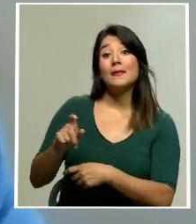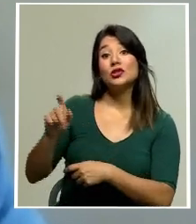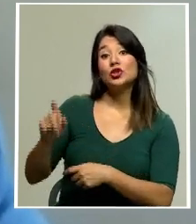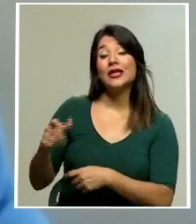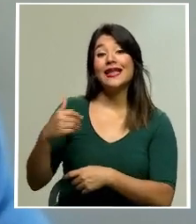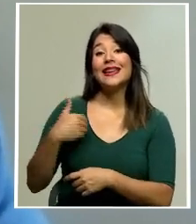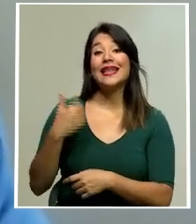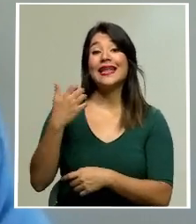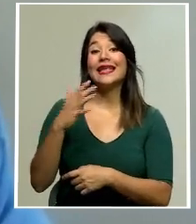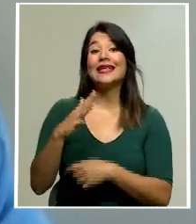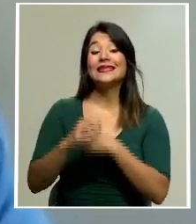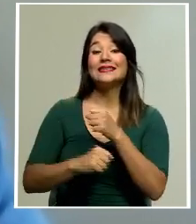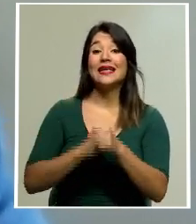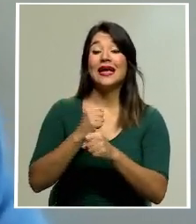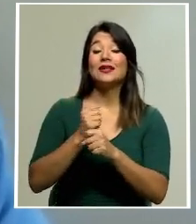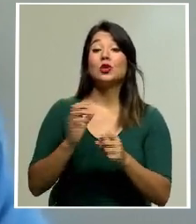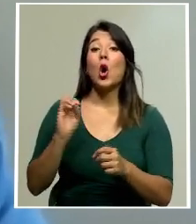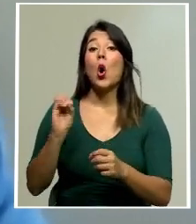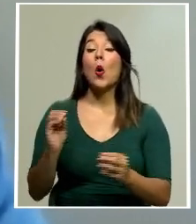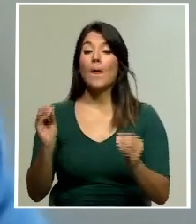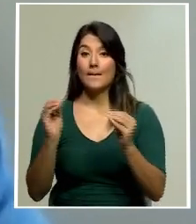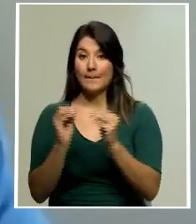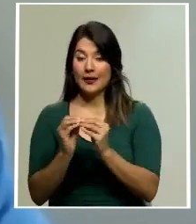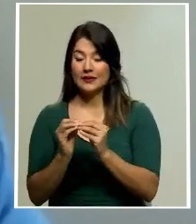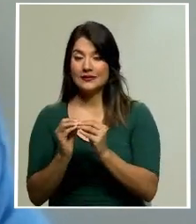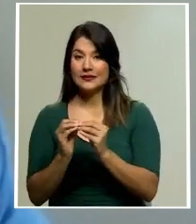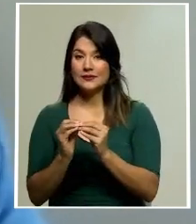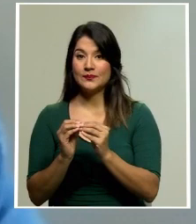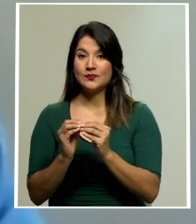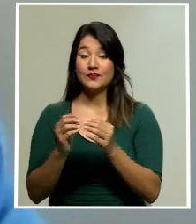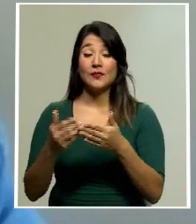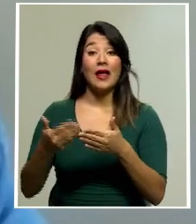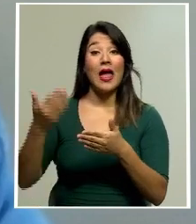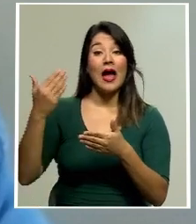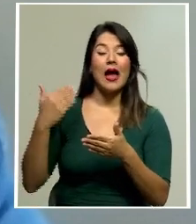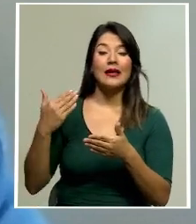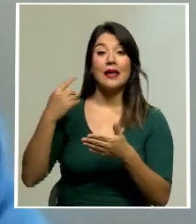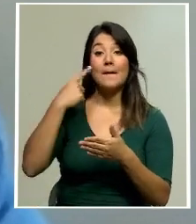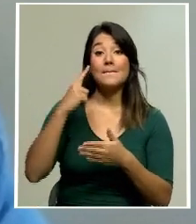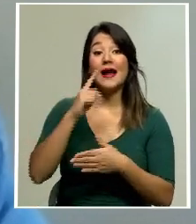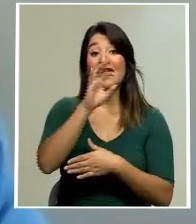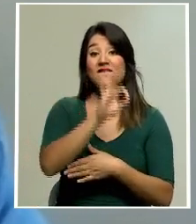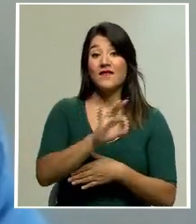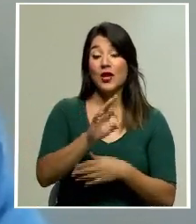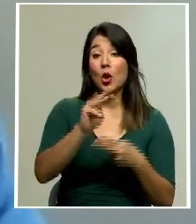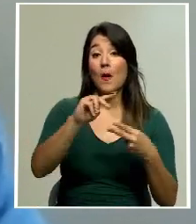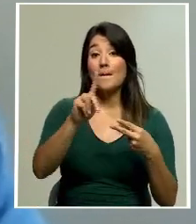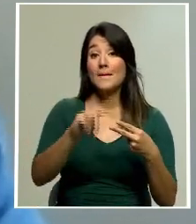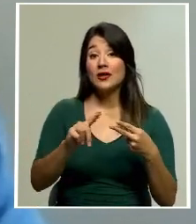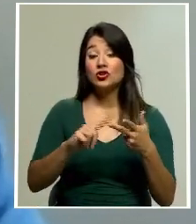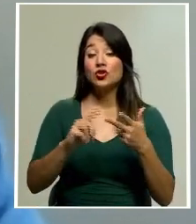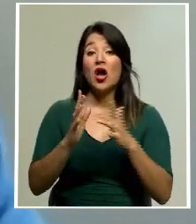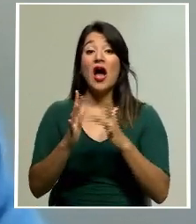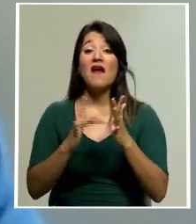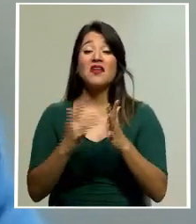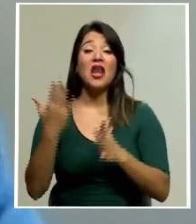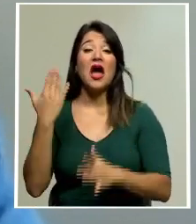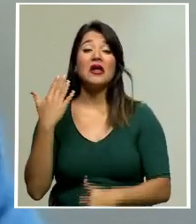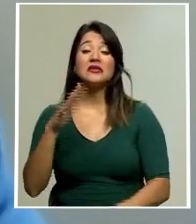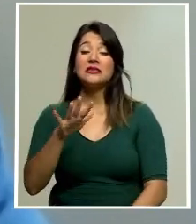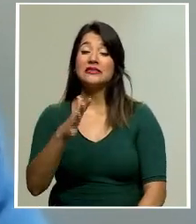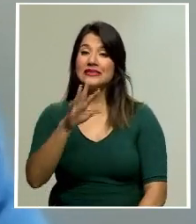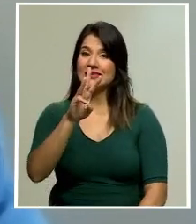más, resulta que antes, para el febrero, marzo, abril, era